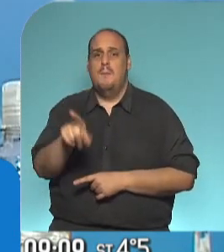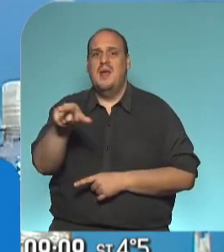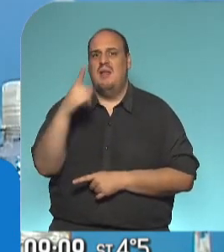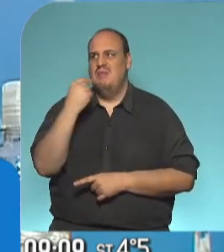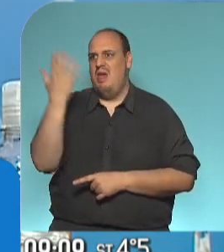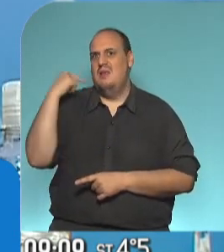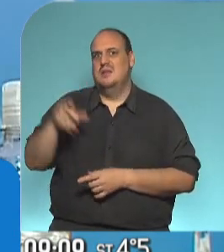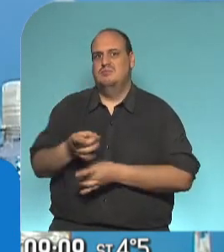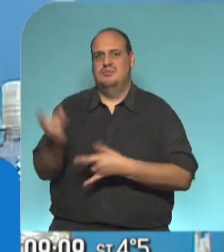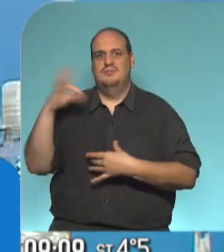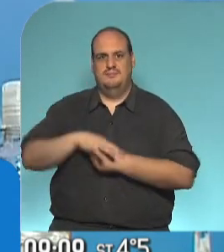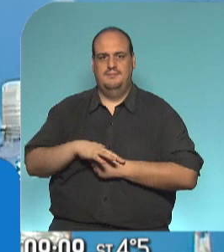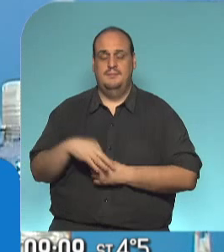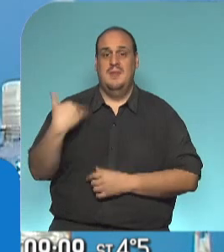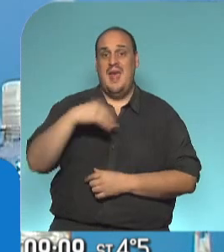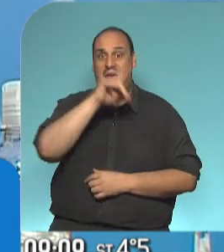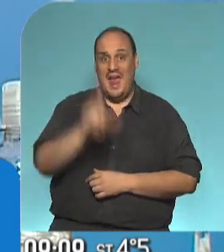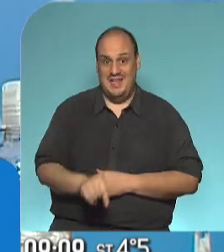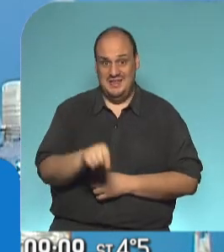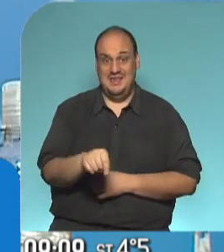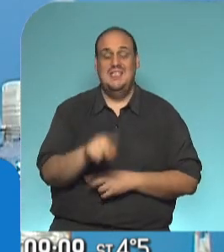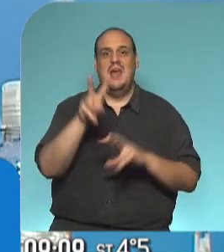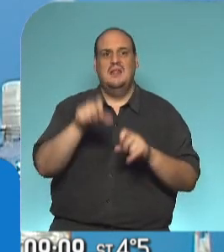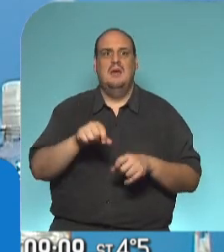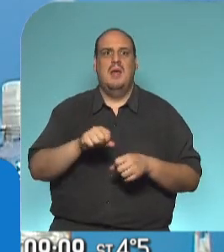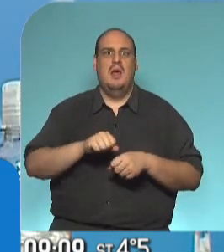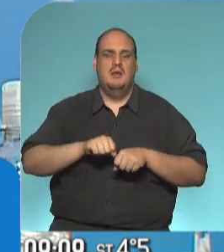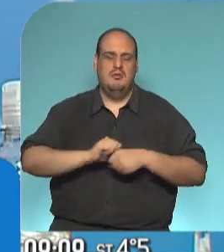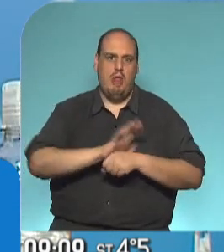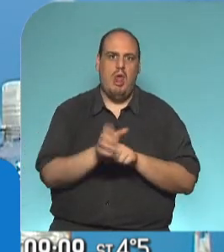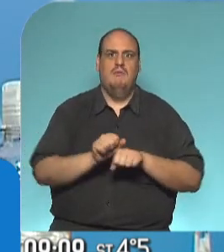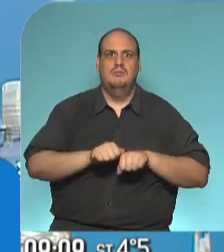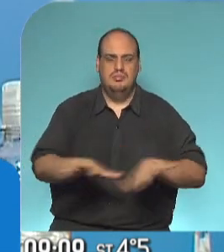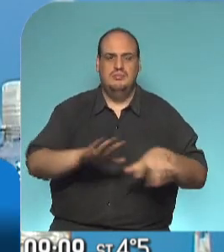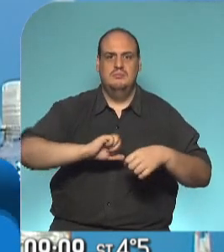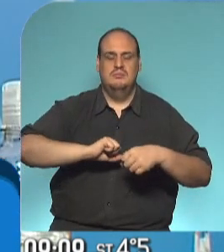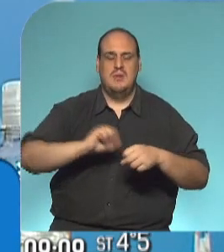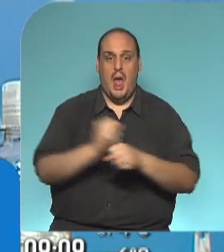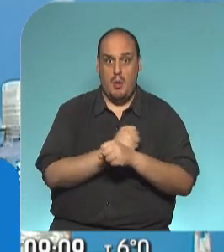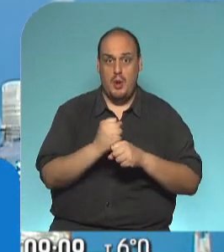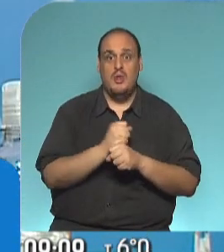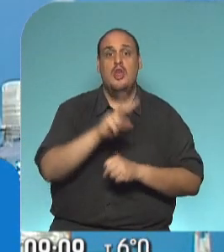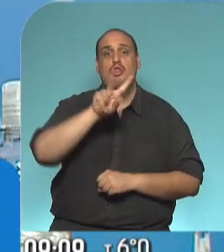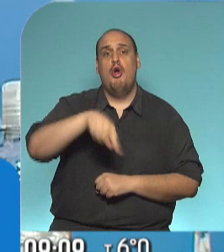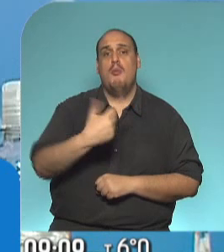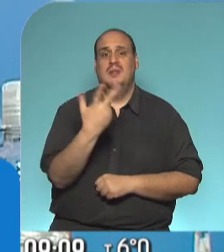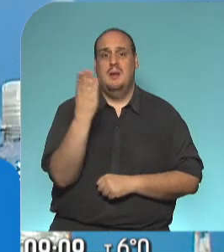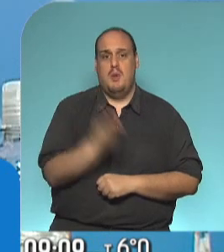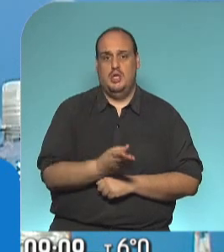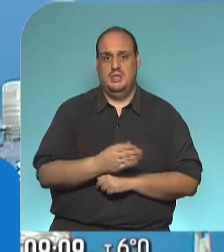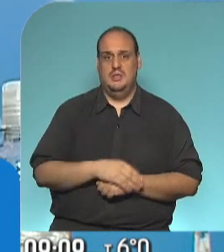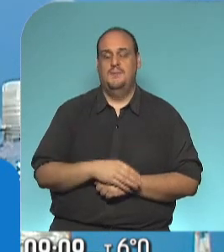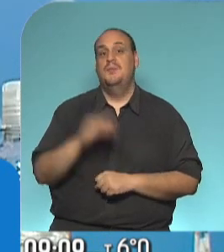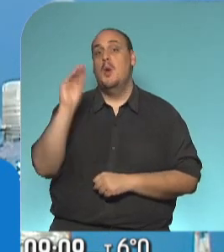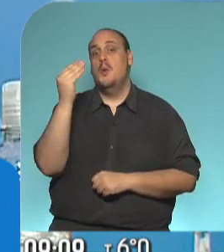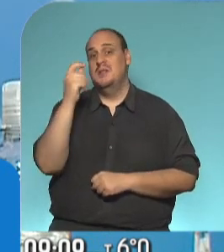jornada de ayer. Argentina, con respecto a la cantidad de casos confirmados en nuestro continente, representa el 2,3%,